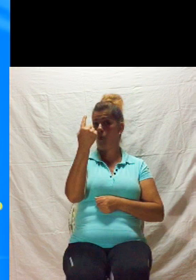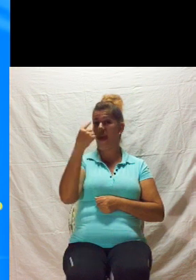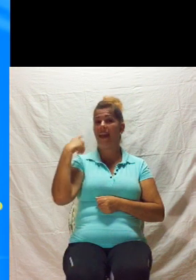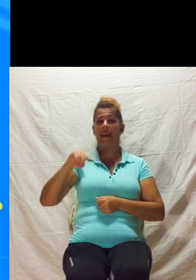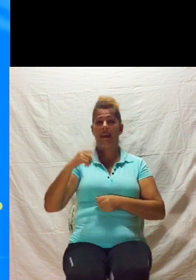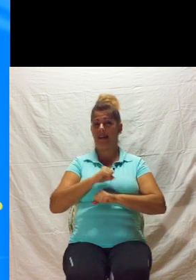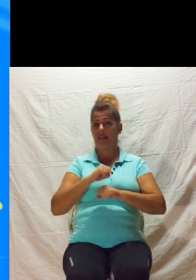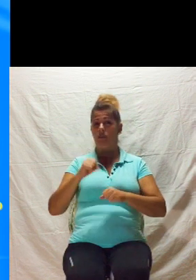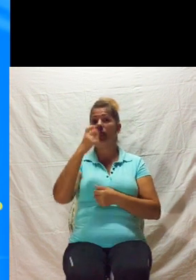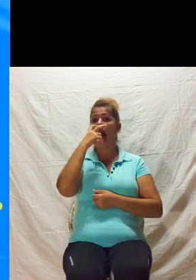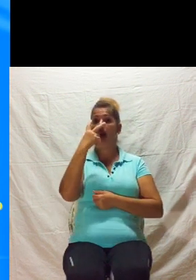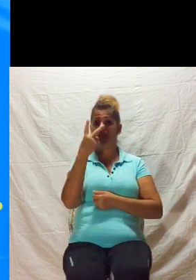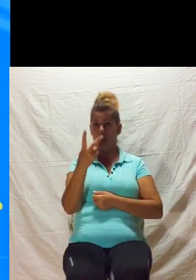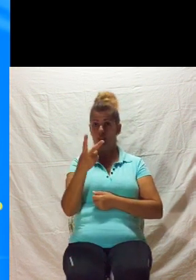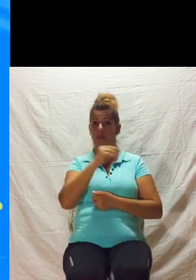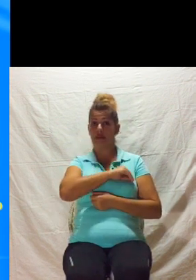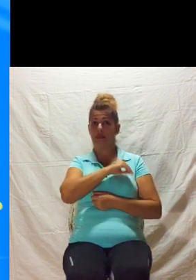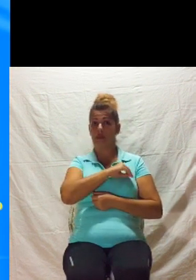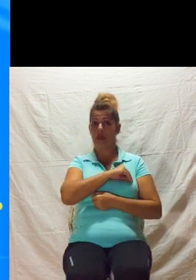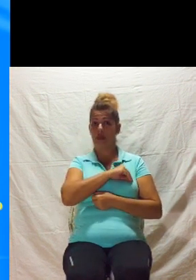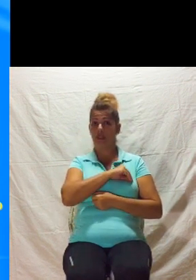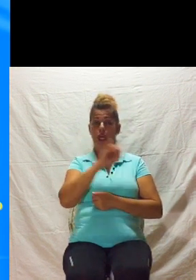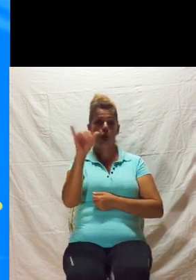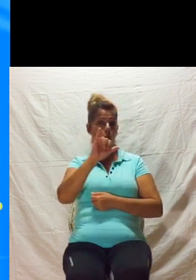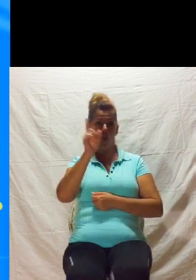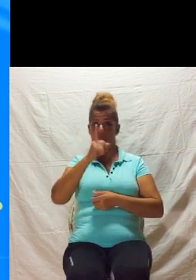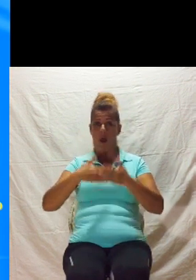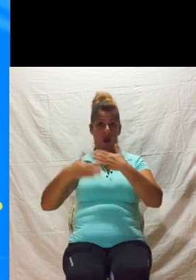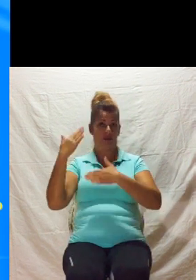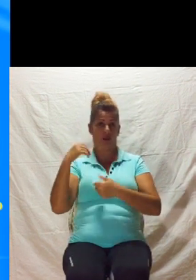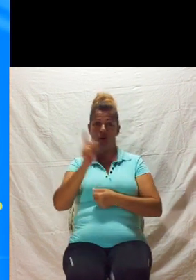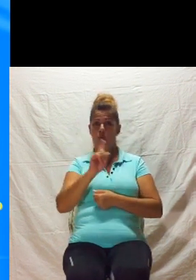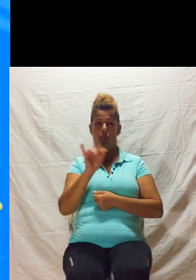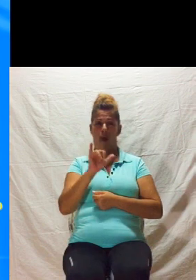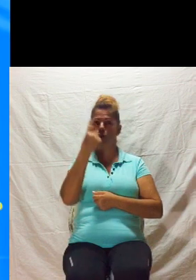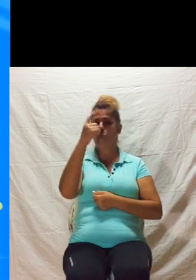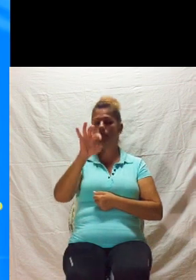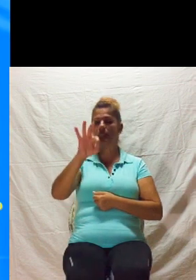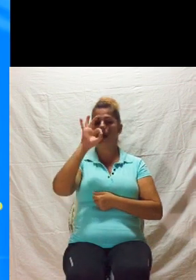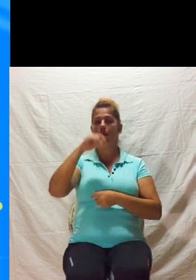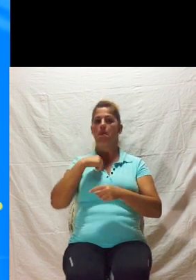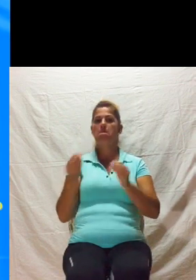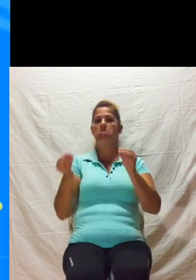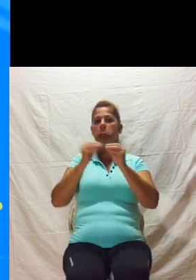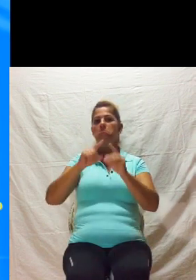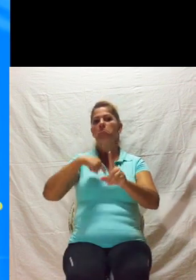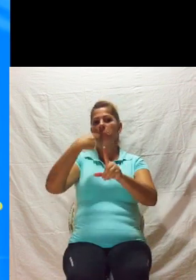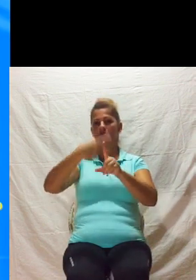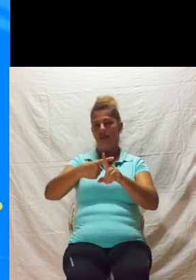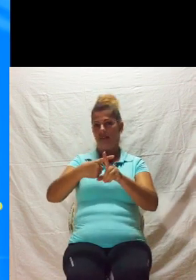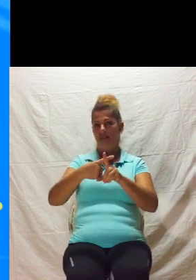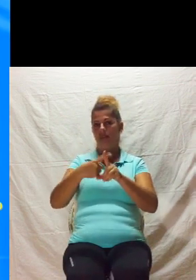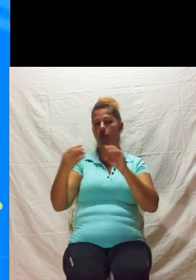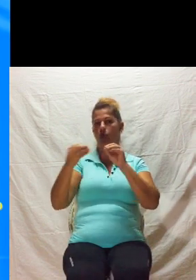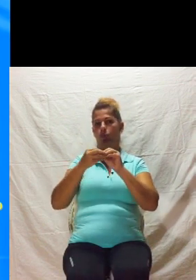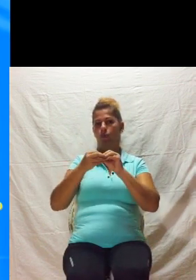Elijo un ejercicio de atención a las sensaciones distinto a los anteriores y lo